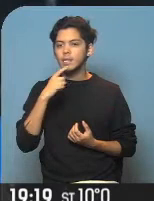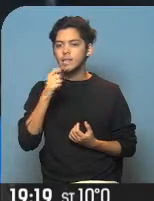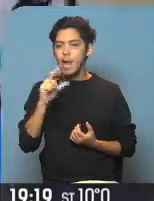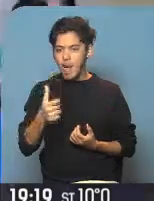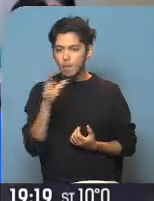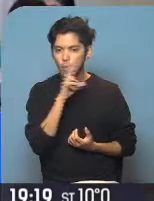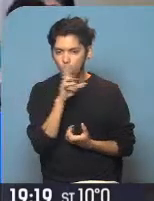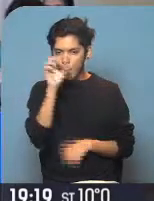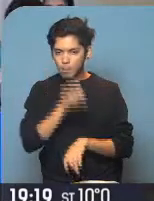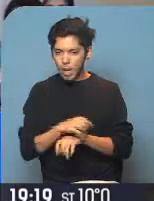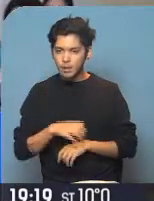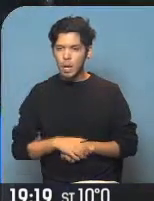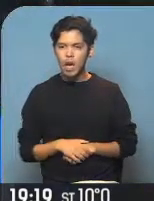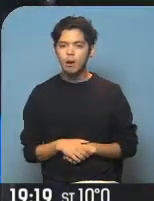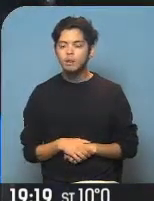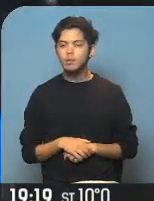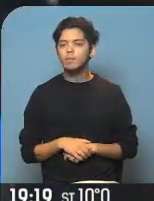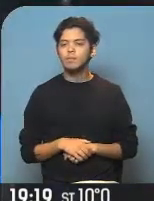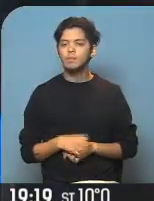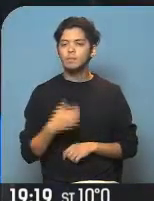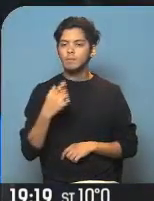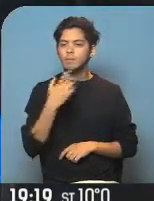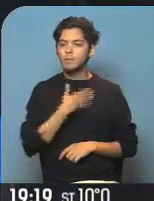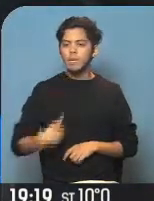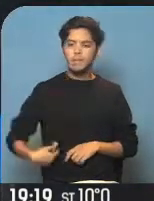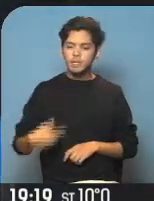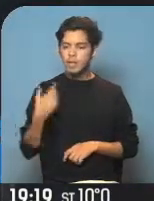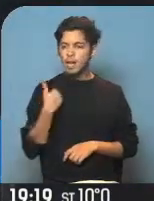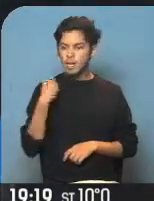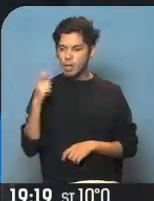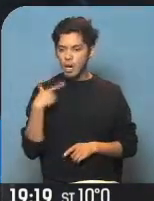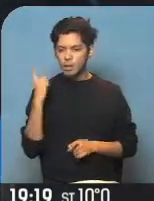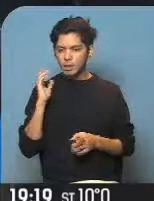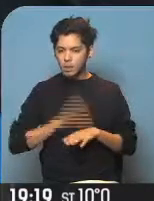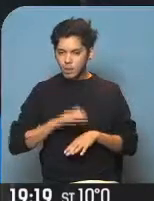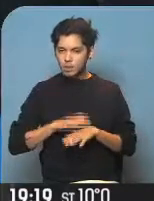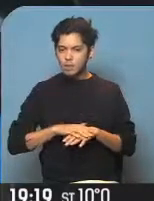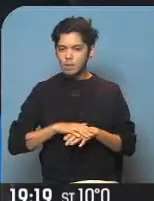detenida? Señor presidente de Argentina, Macri, que está dedicado a atacar a Argentina,